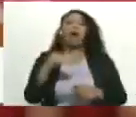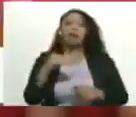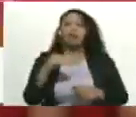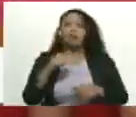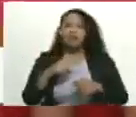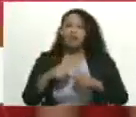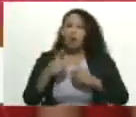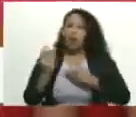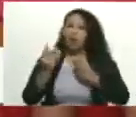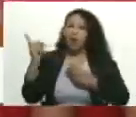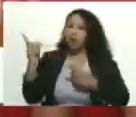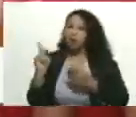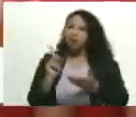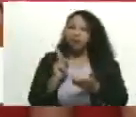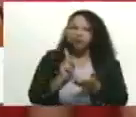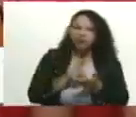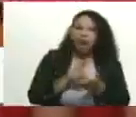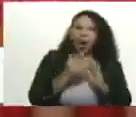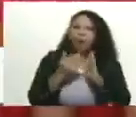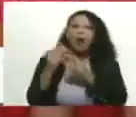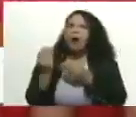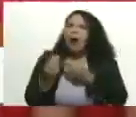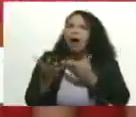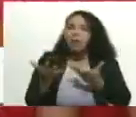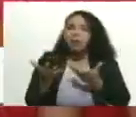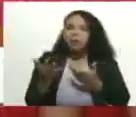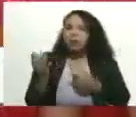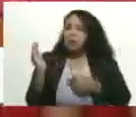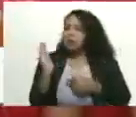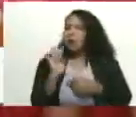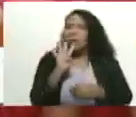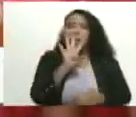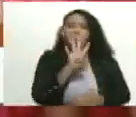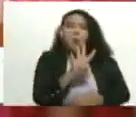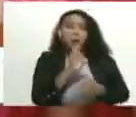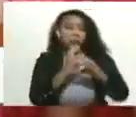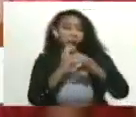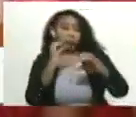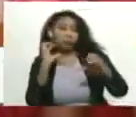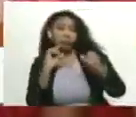ellos? Vienen con cuatro autobuses,